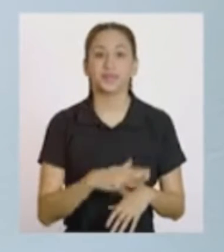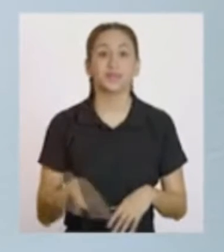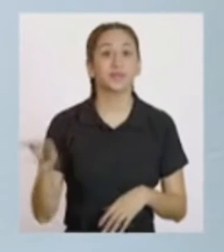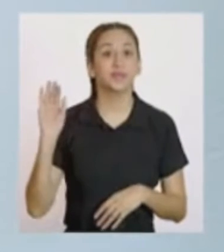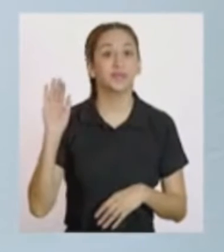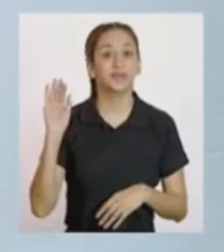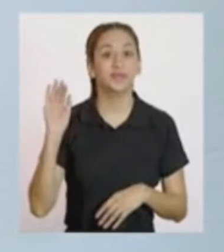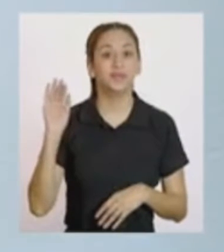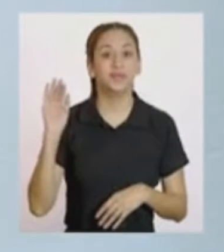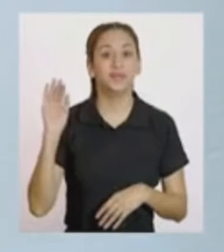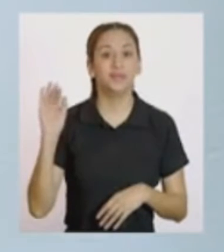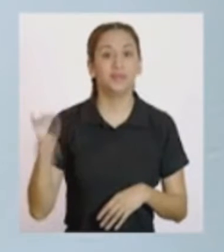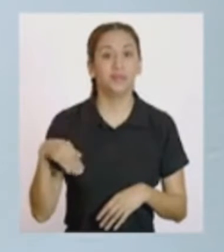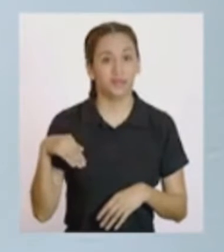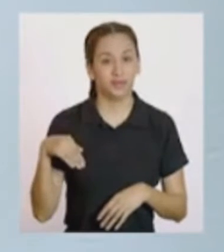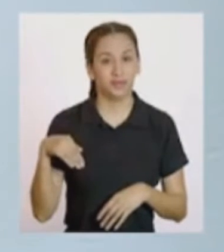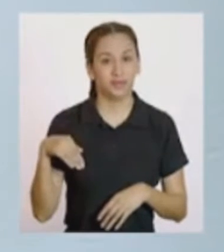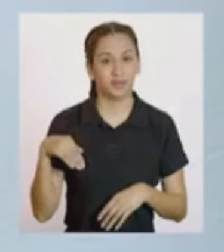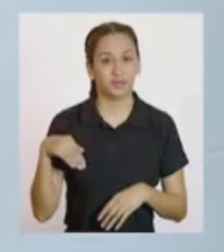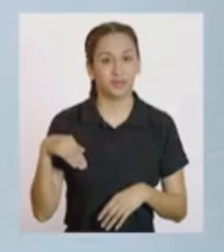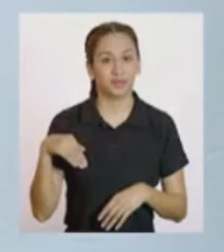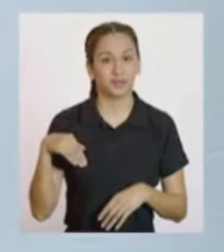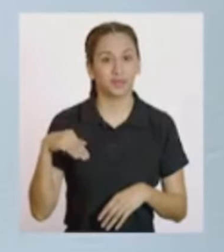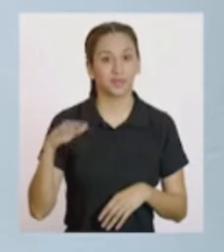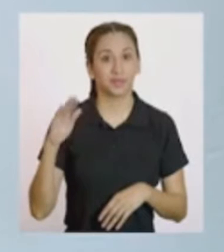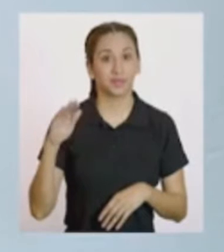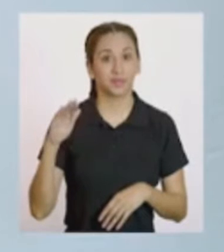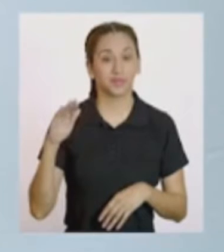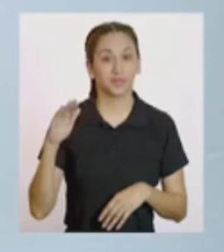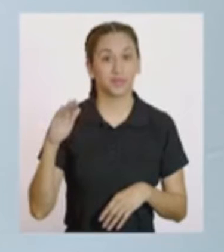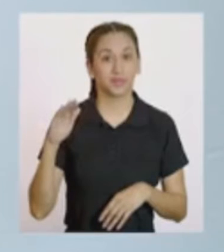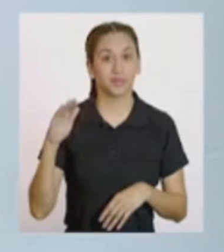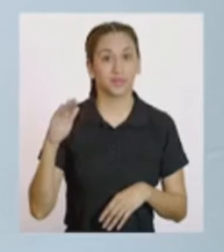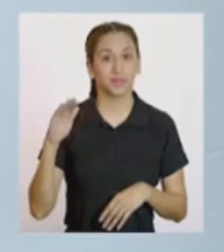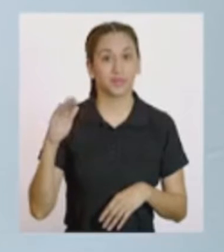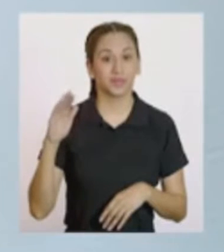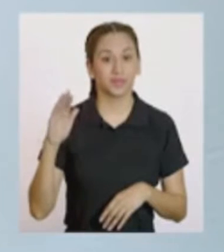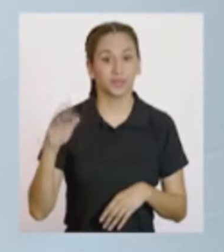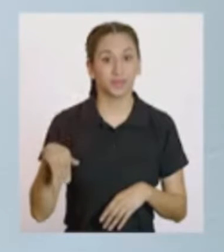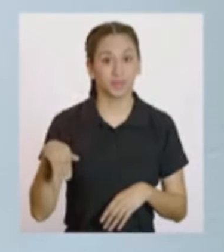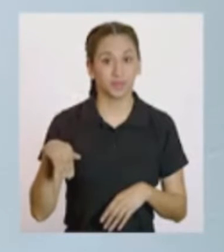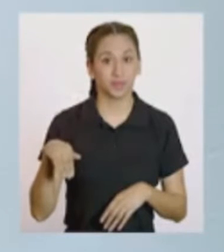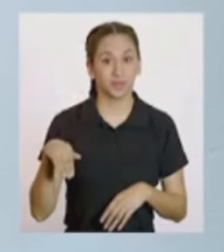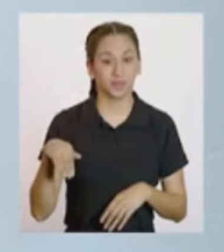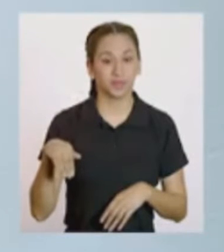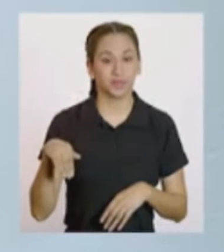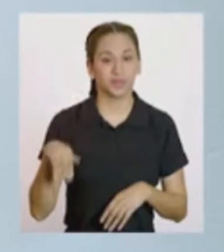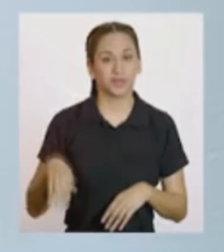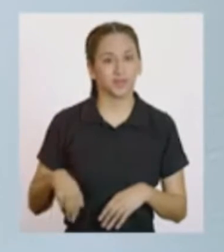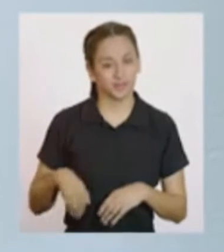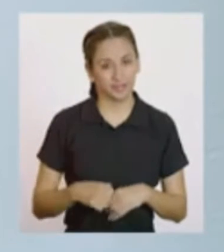va. Arriba. Codo, subo,